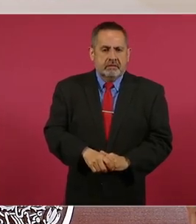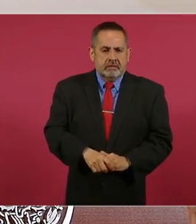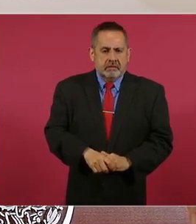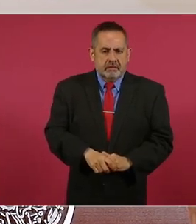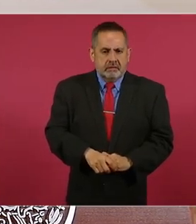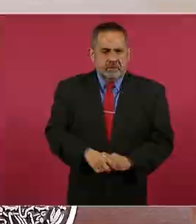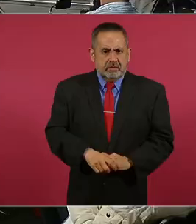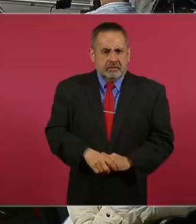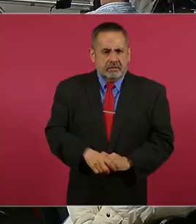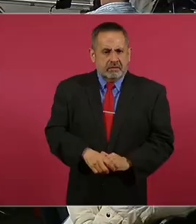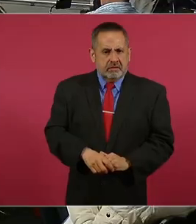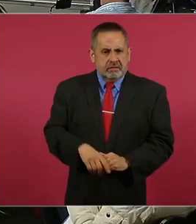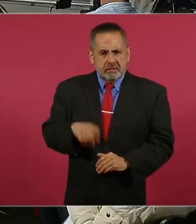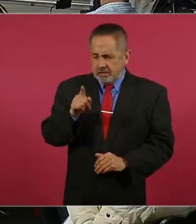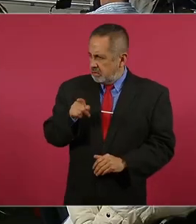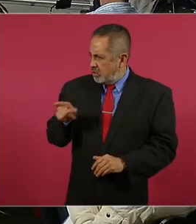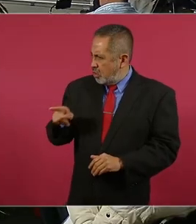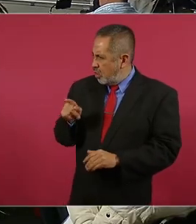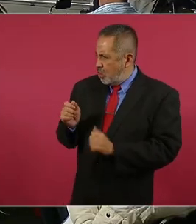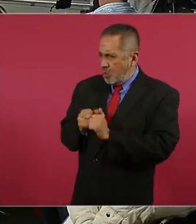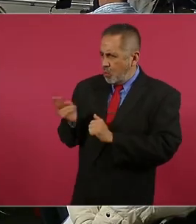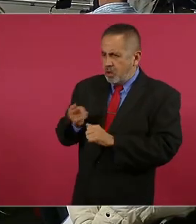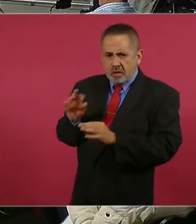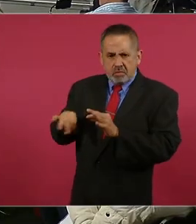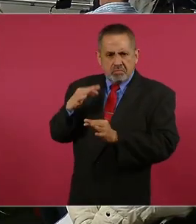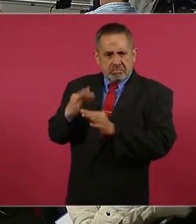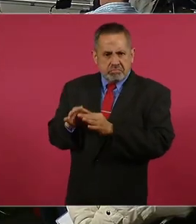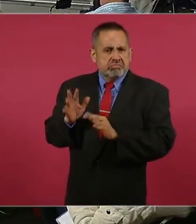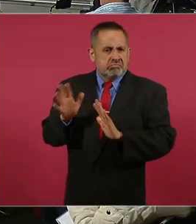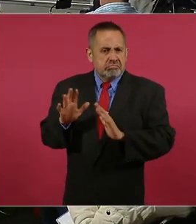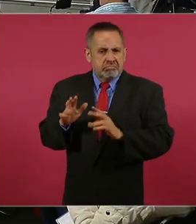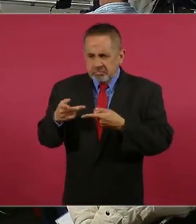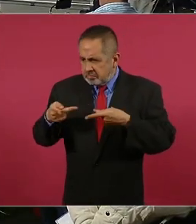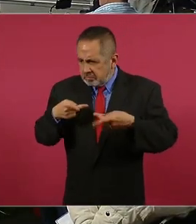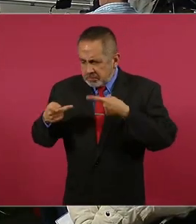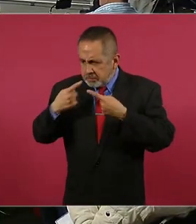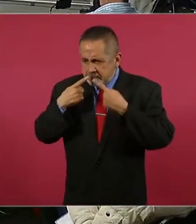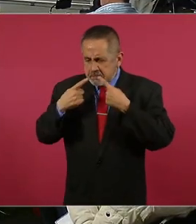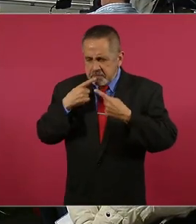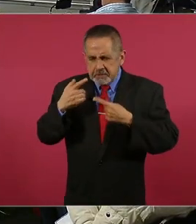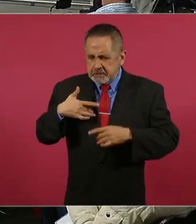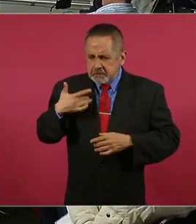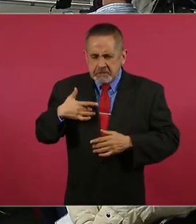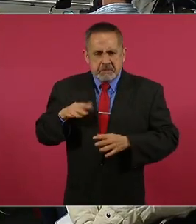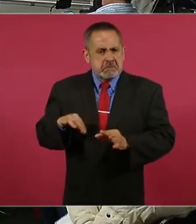bueno, ya con ustedes ya hicimos la evaluación.